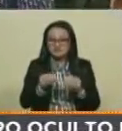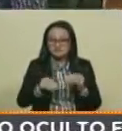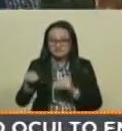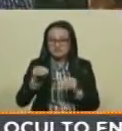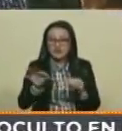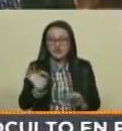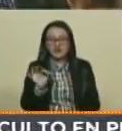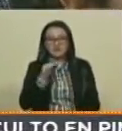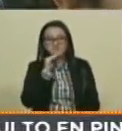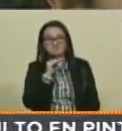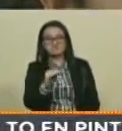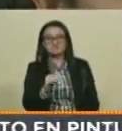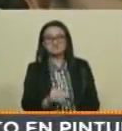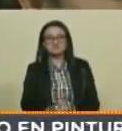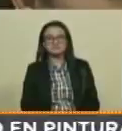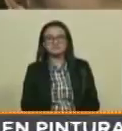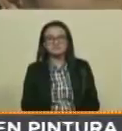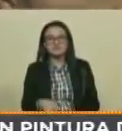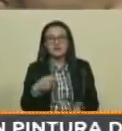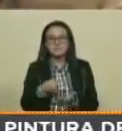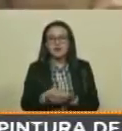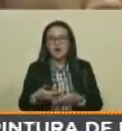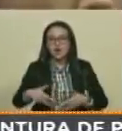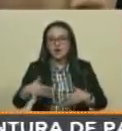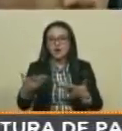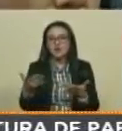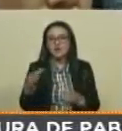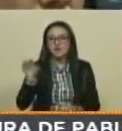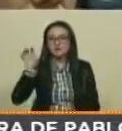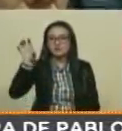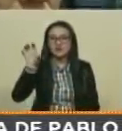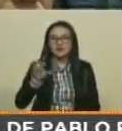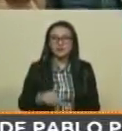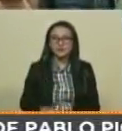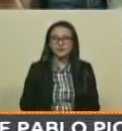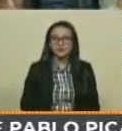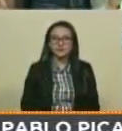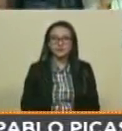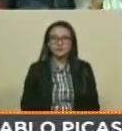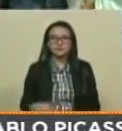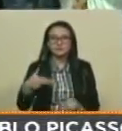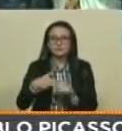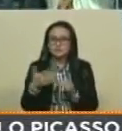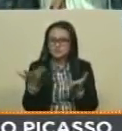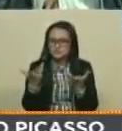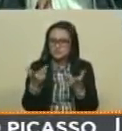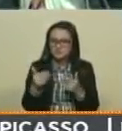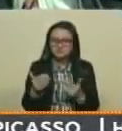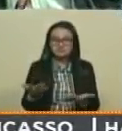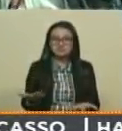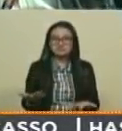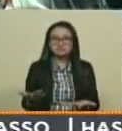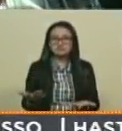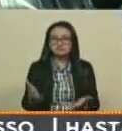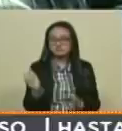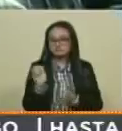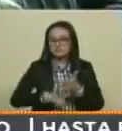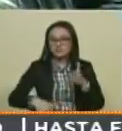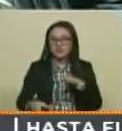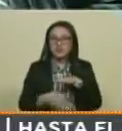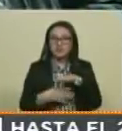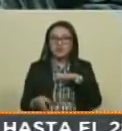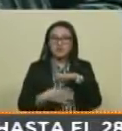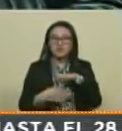dólares por pago de regalías al Estado e impuesto por un crudo contabilizado, pero inexistente.